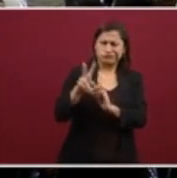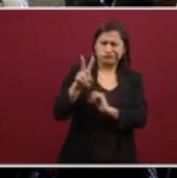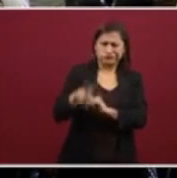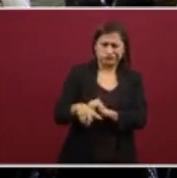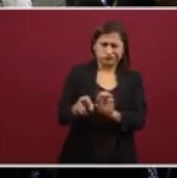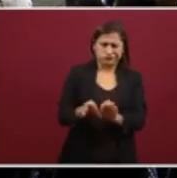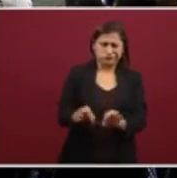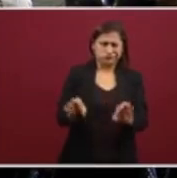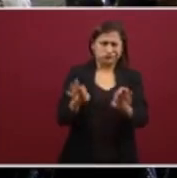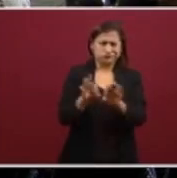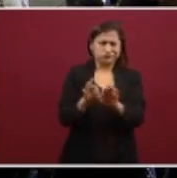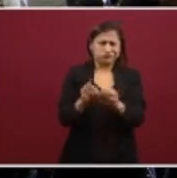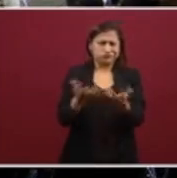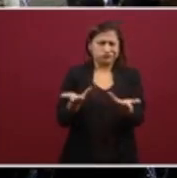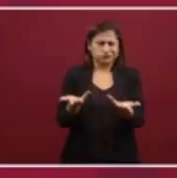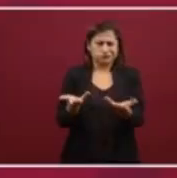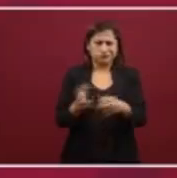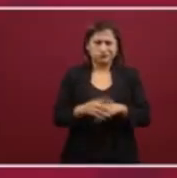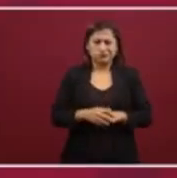caer